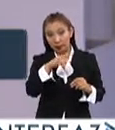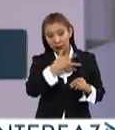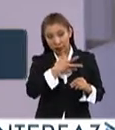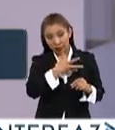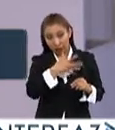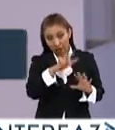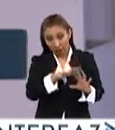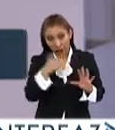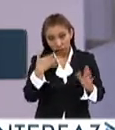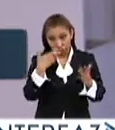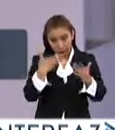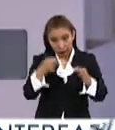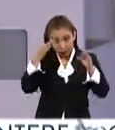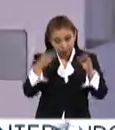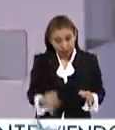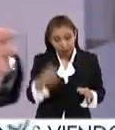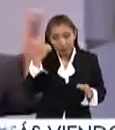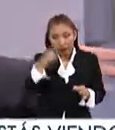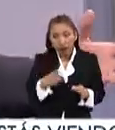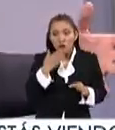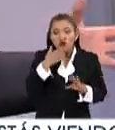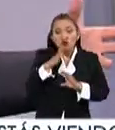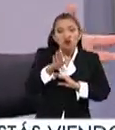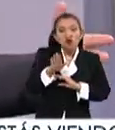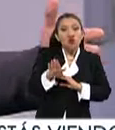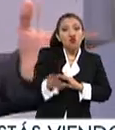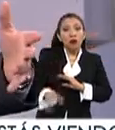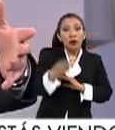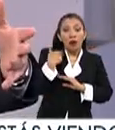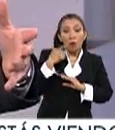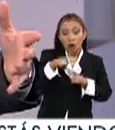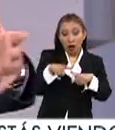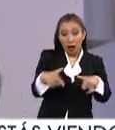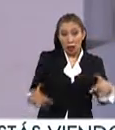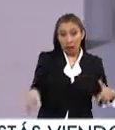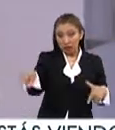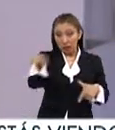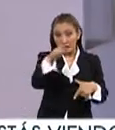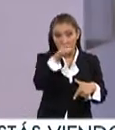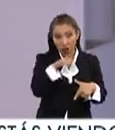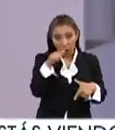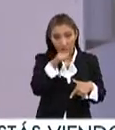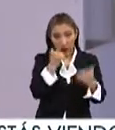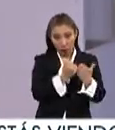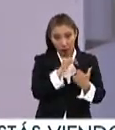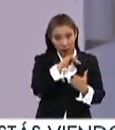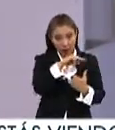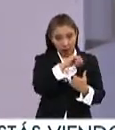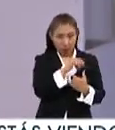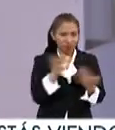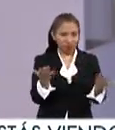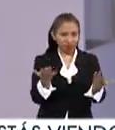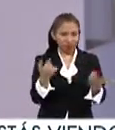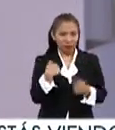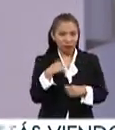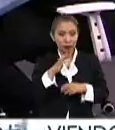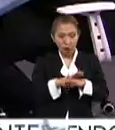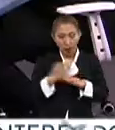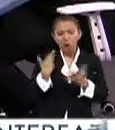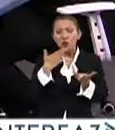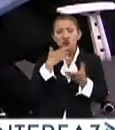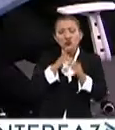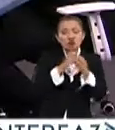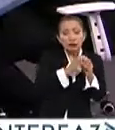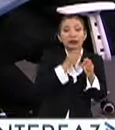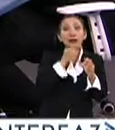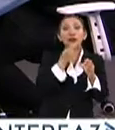cuenta con una disposición para preservar el acervo lingüístico nacional como lo hace el INEA. Porque nosotros, más allá de preservarlo,